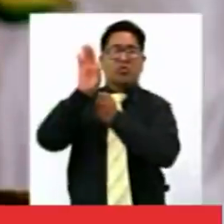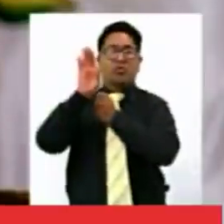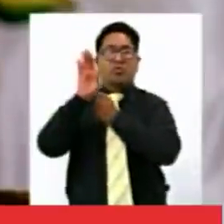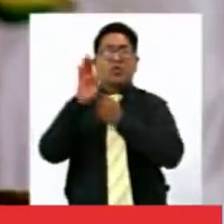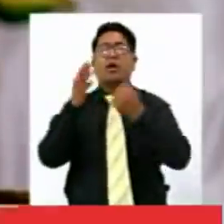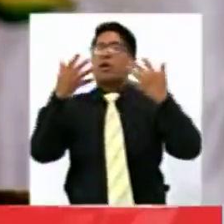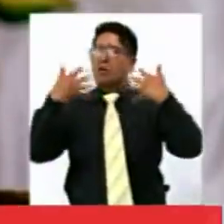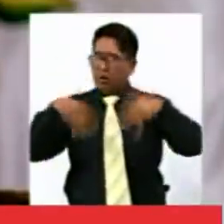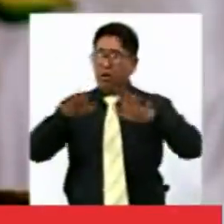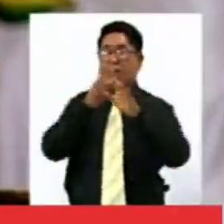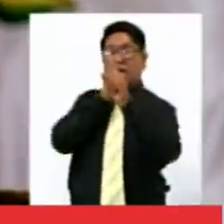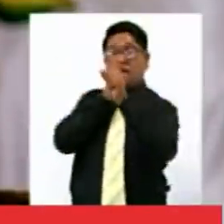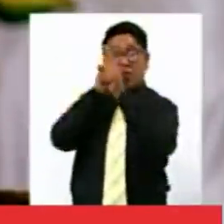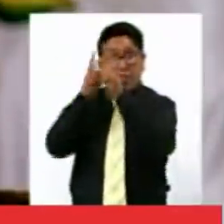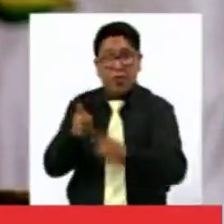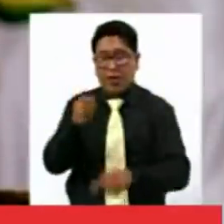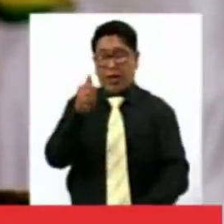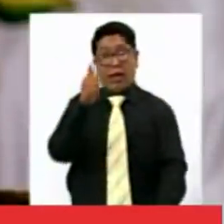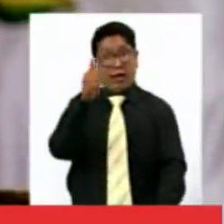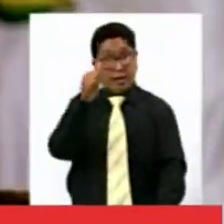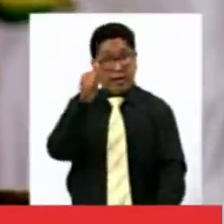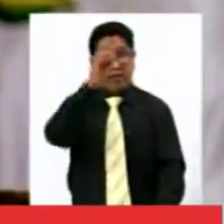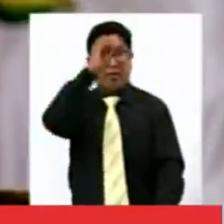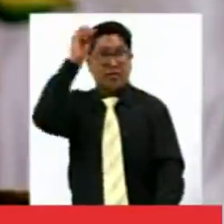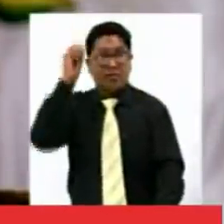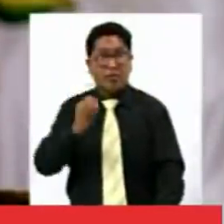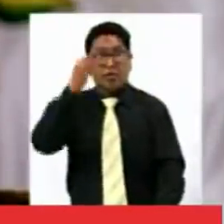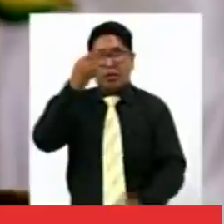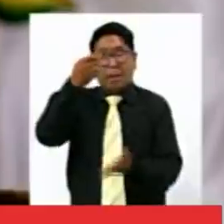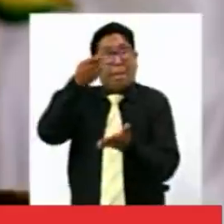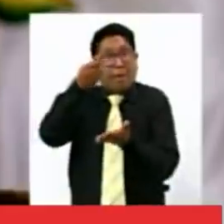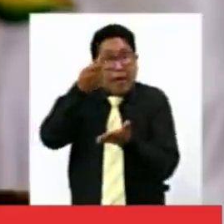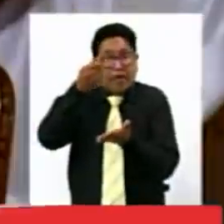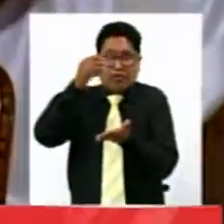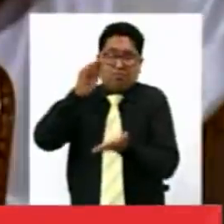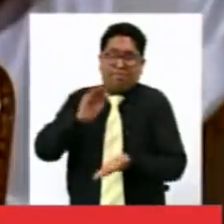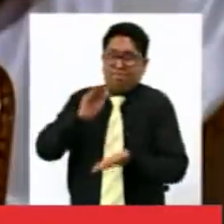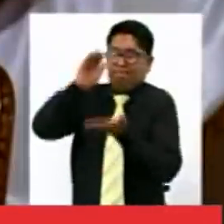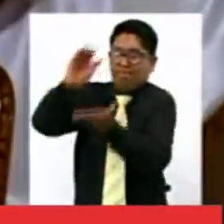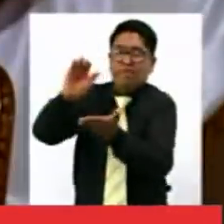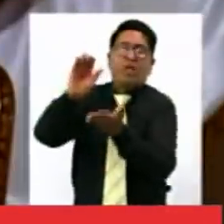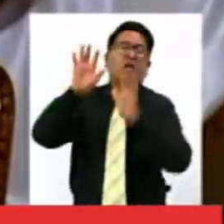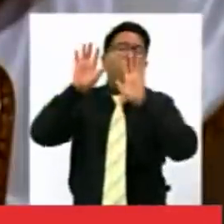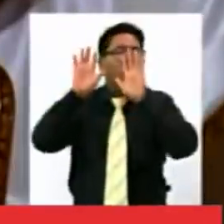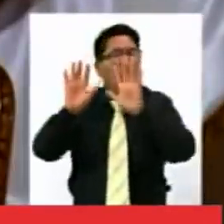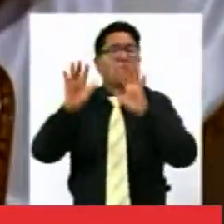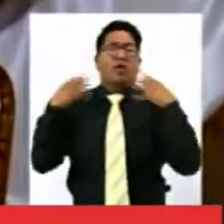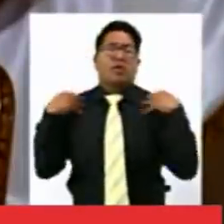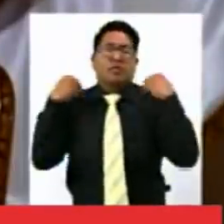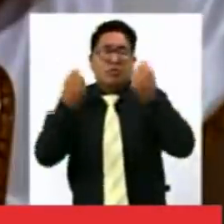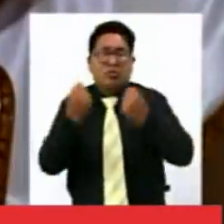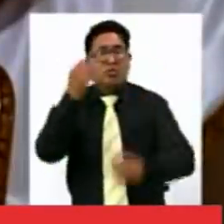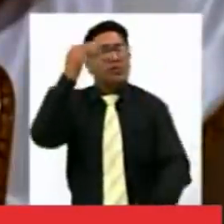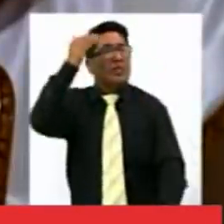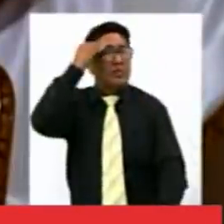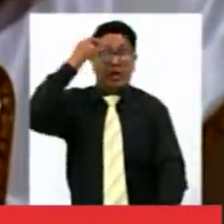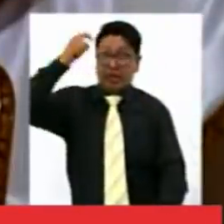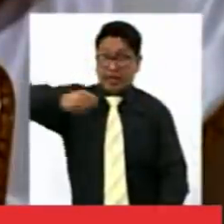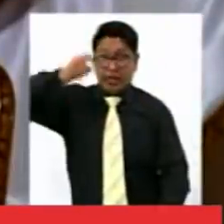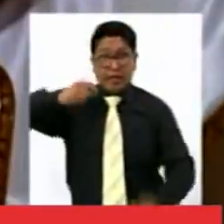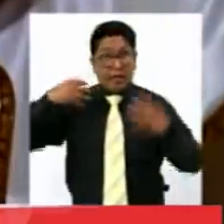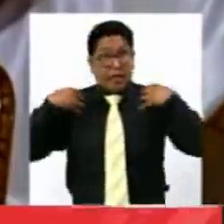ordenado que se ponga el 10 por ciento del presupuesto nacional para salud sabemos que las necesidades de la salud son muchas